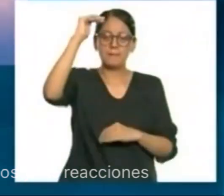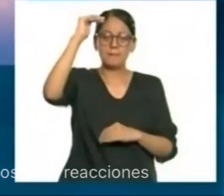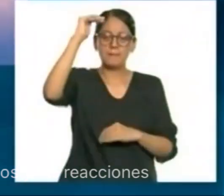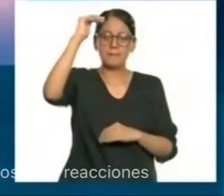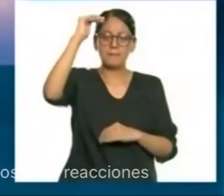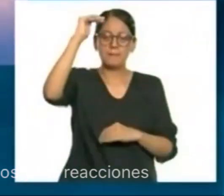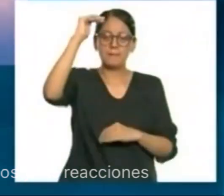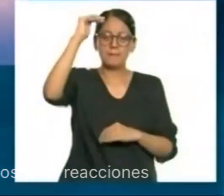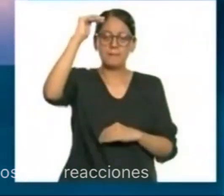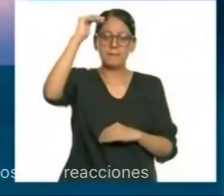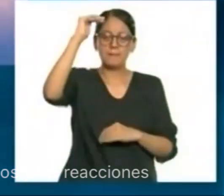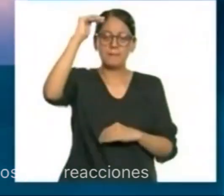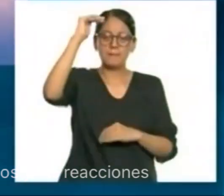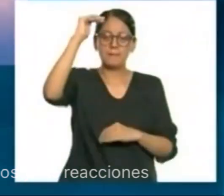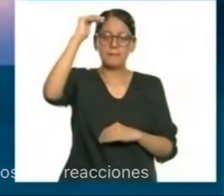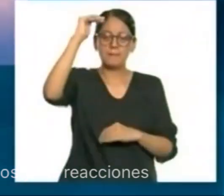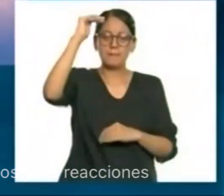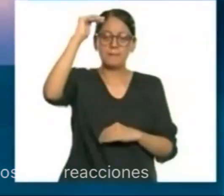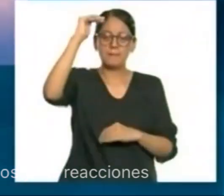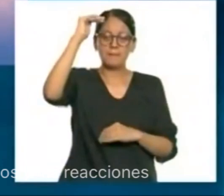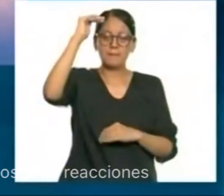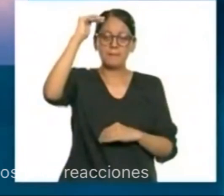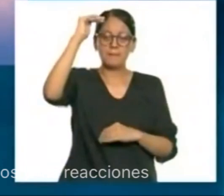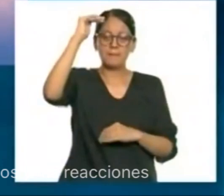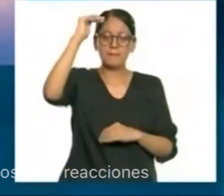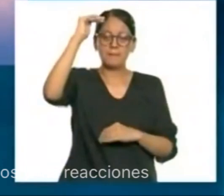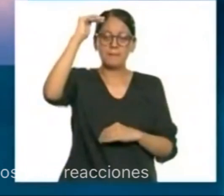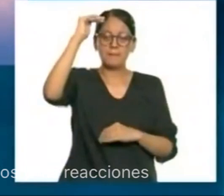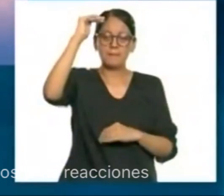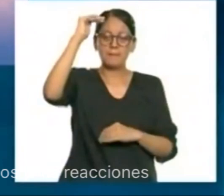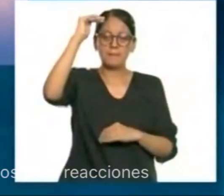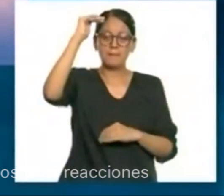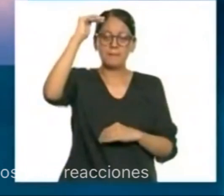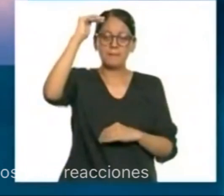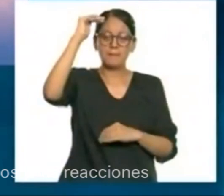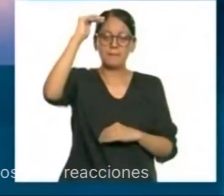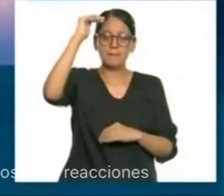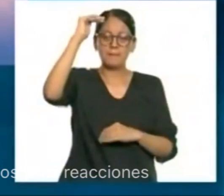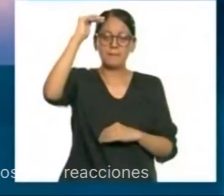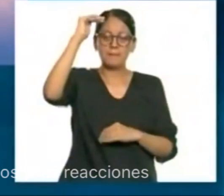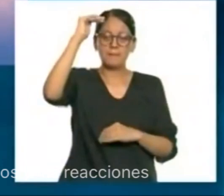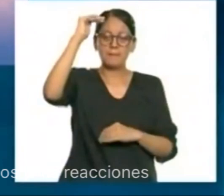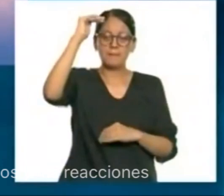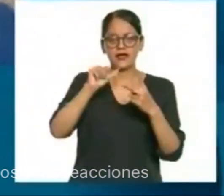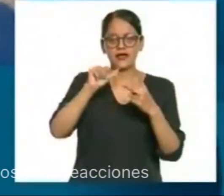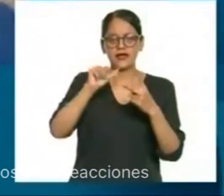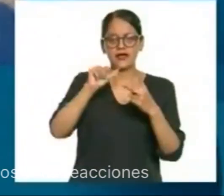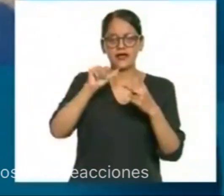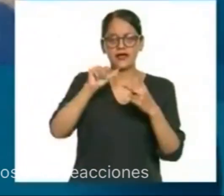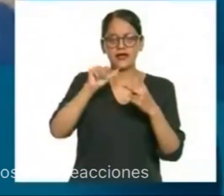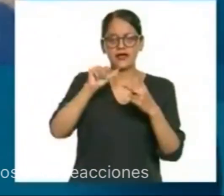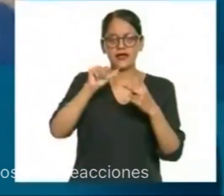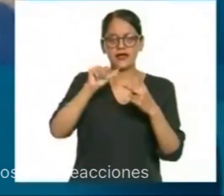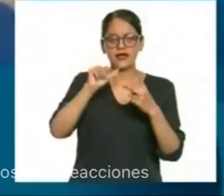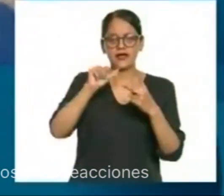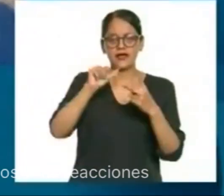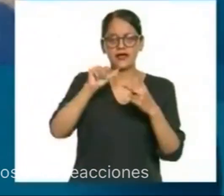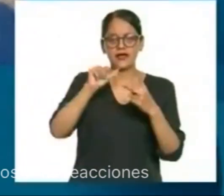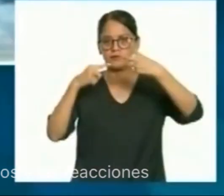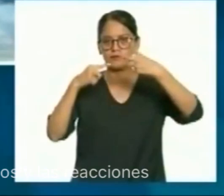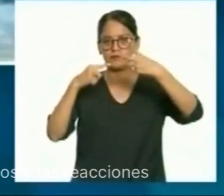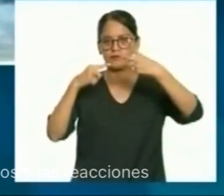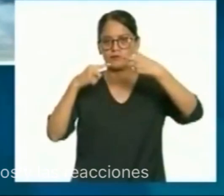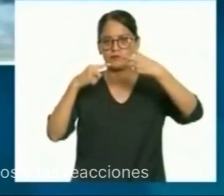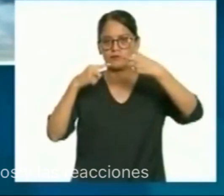por vapor de agua que se condensa. Las nubes se clasifican según su altura, las nubes altas, las nubes medias, las nubes